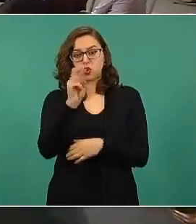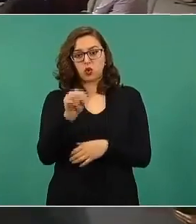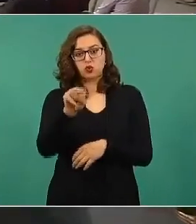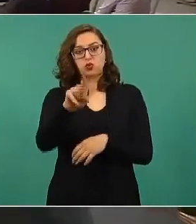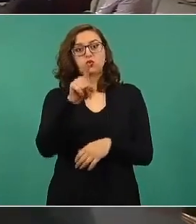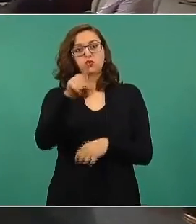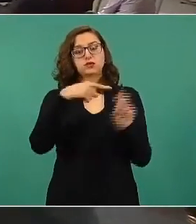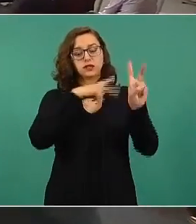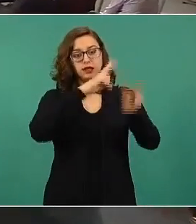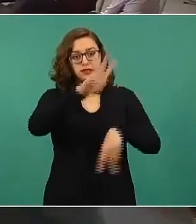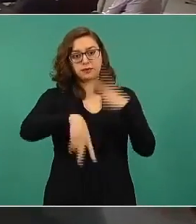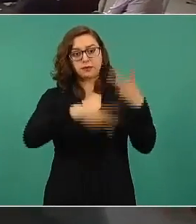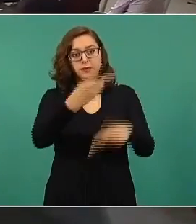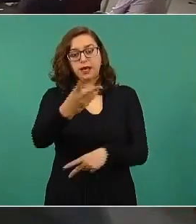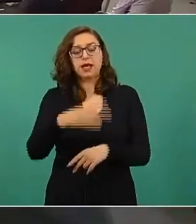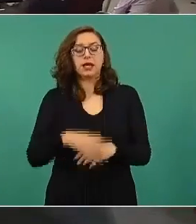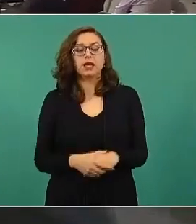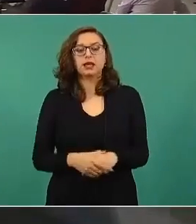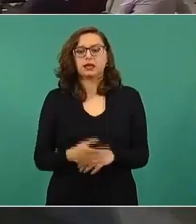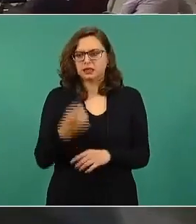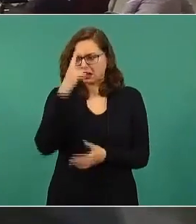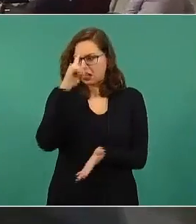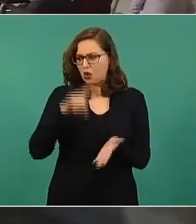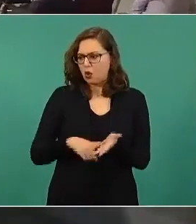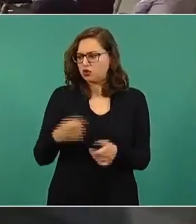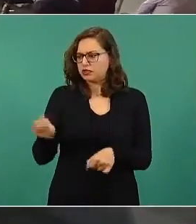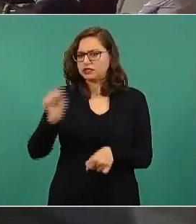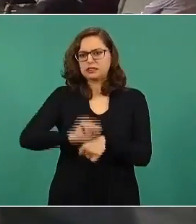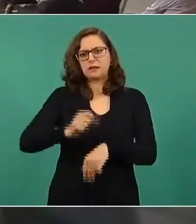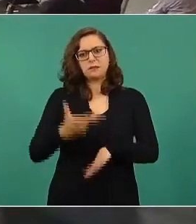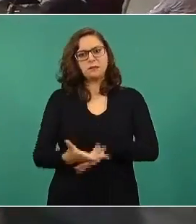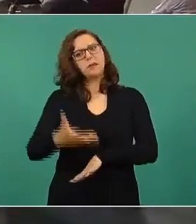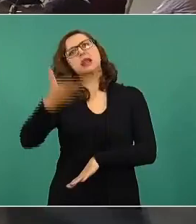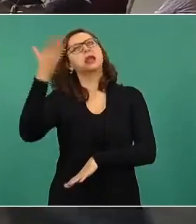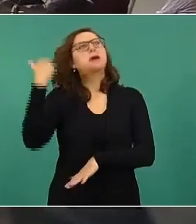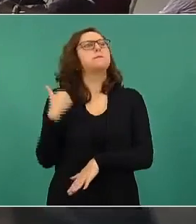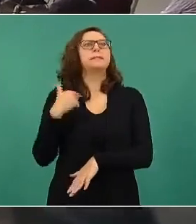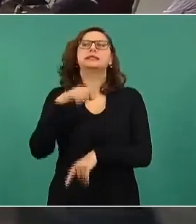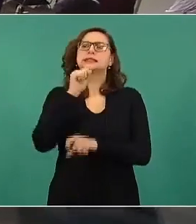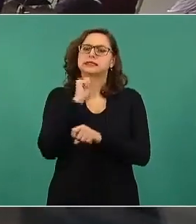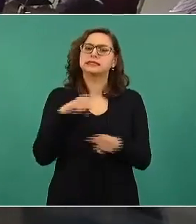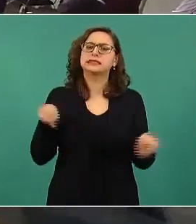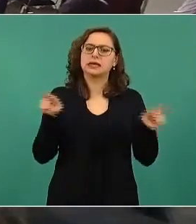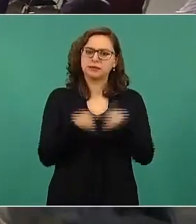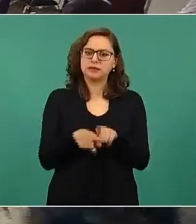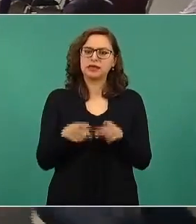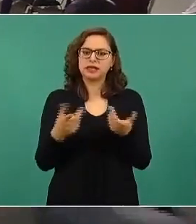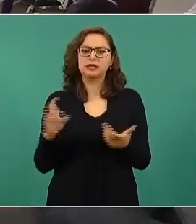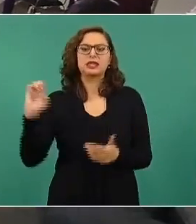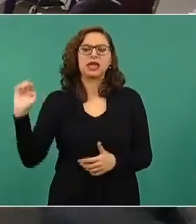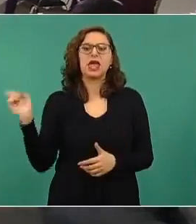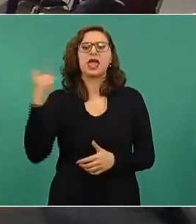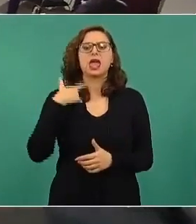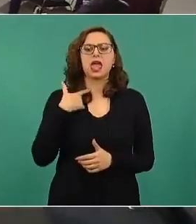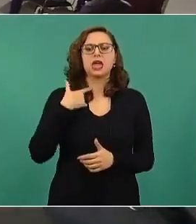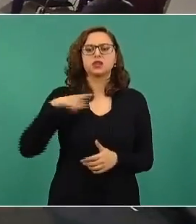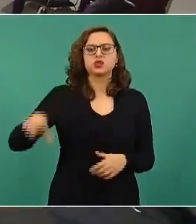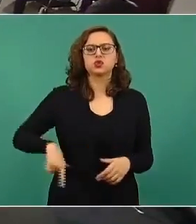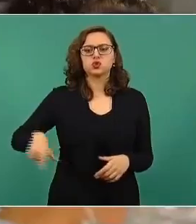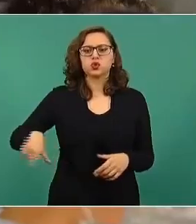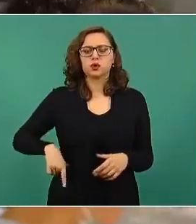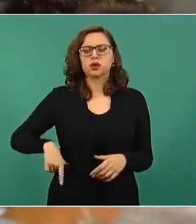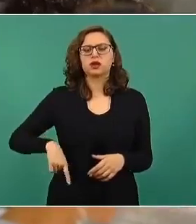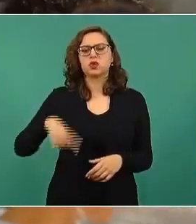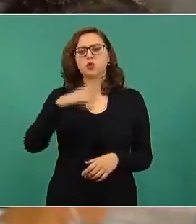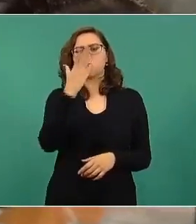hace unos días, la semana pasada creo también, mencionó a un exgobernador corrupto de Sonora, Guillermo